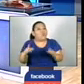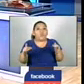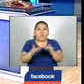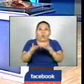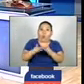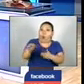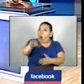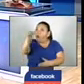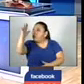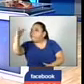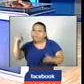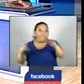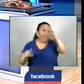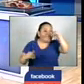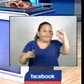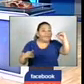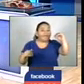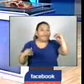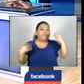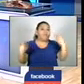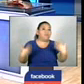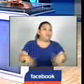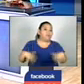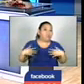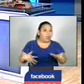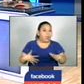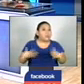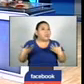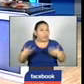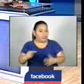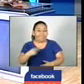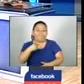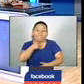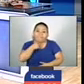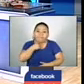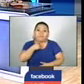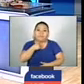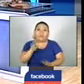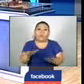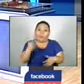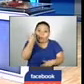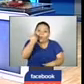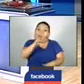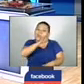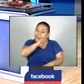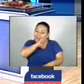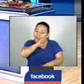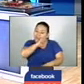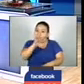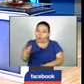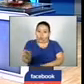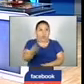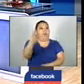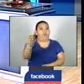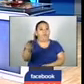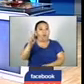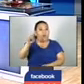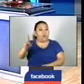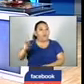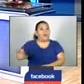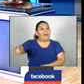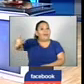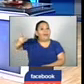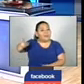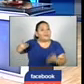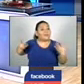otros países, ¿verdad? Que la situación no se vaya... Ya es complicada porque es una enfermedad prácticamente nueva, es un año que